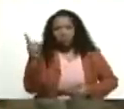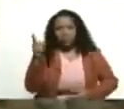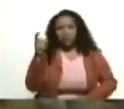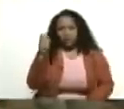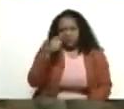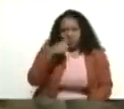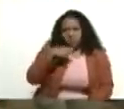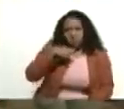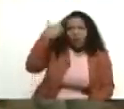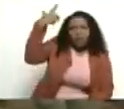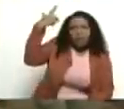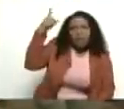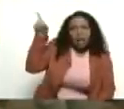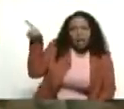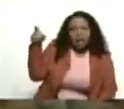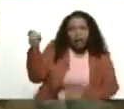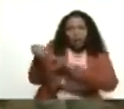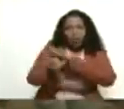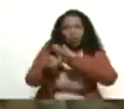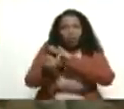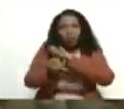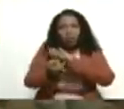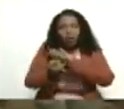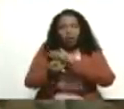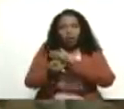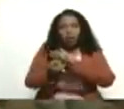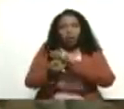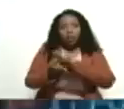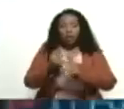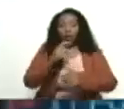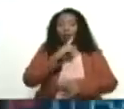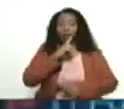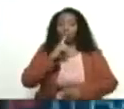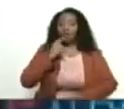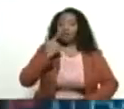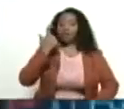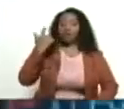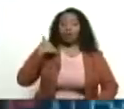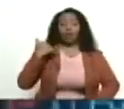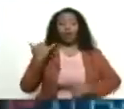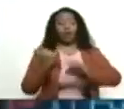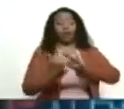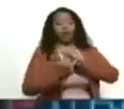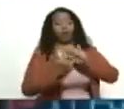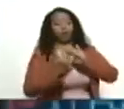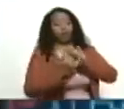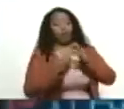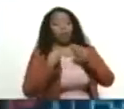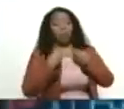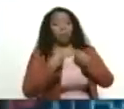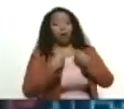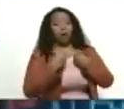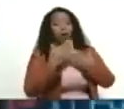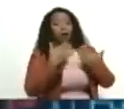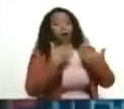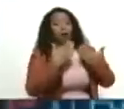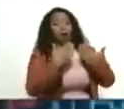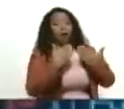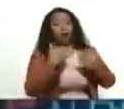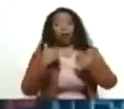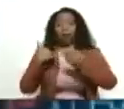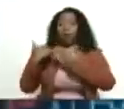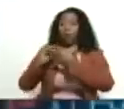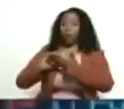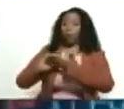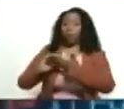vergüenza de una institución que se hace llamar la institución para el diálogo, para